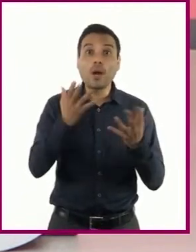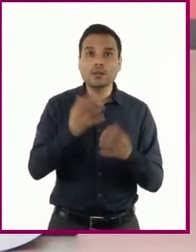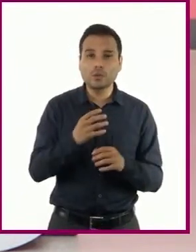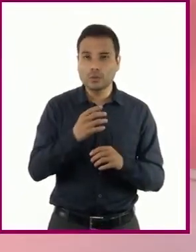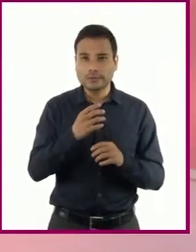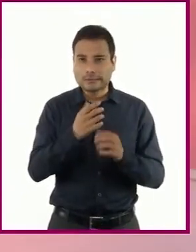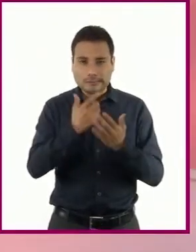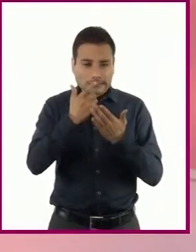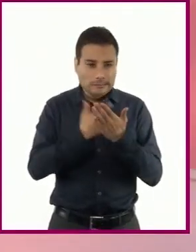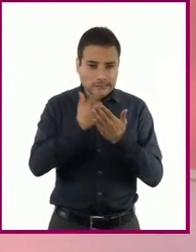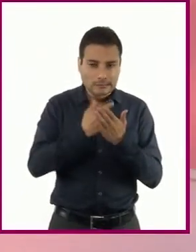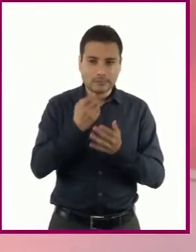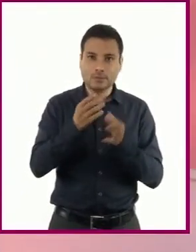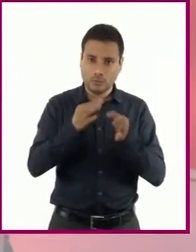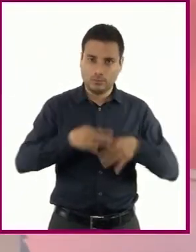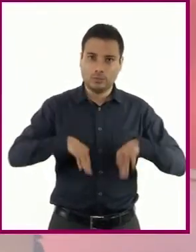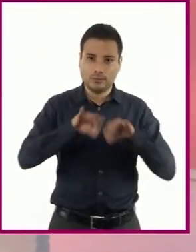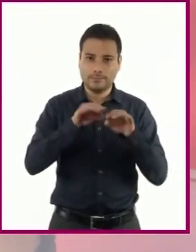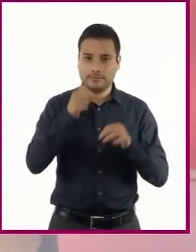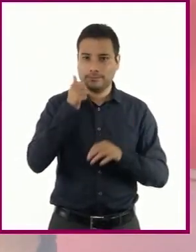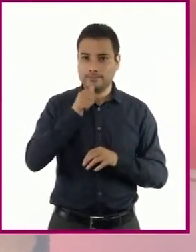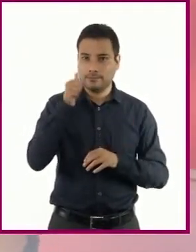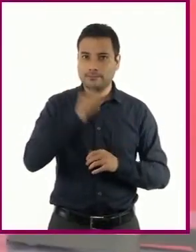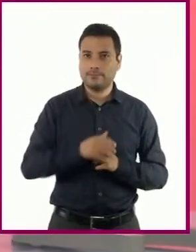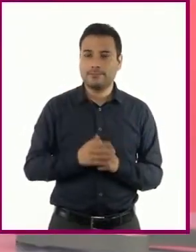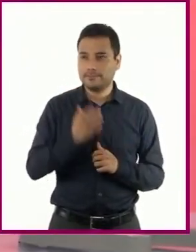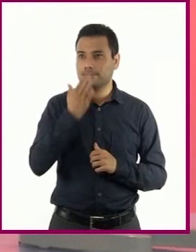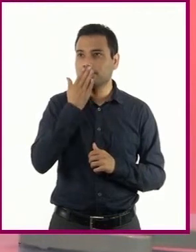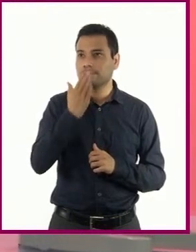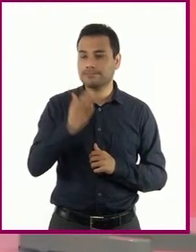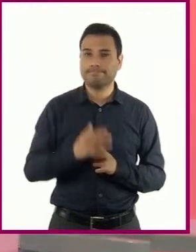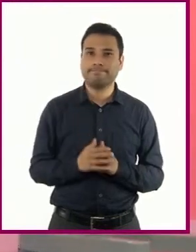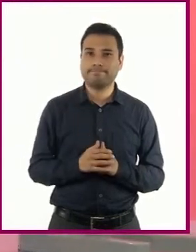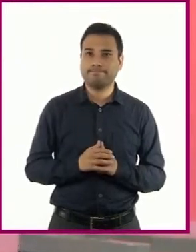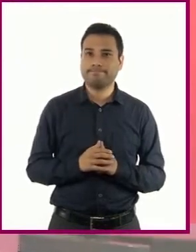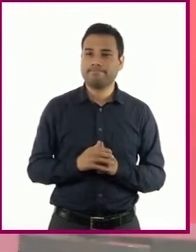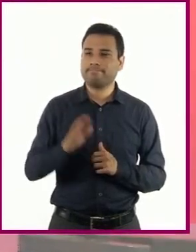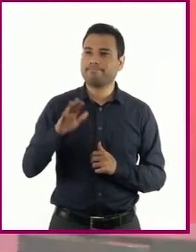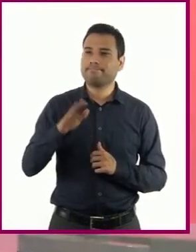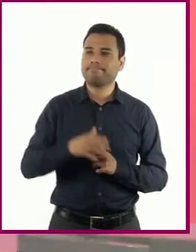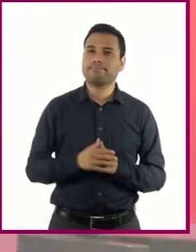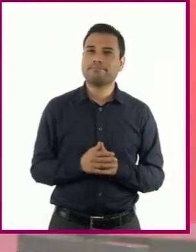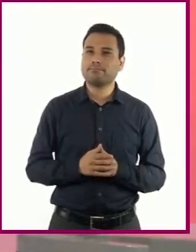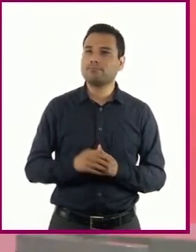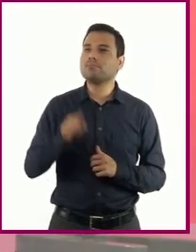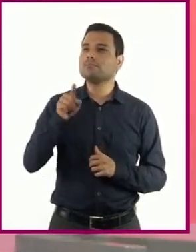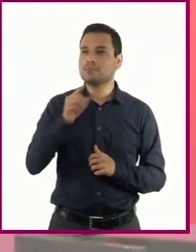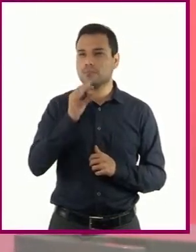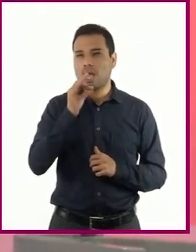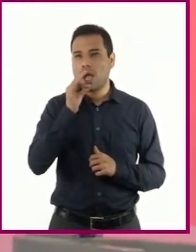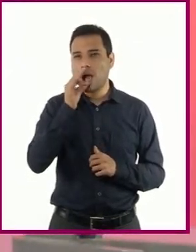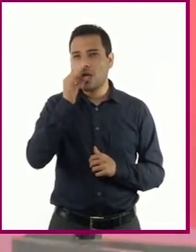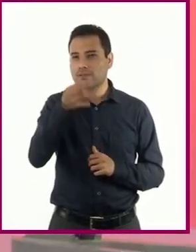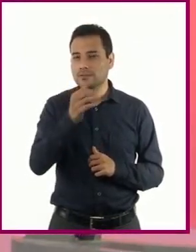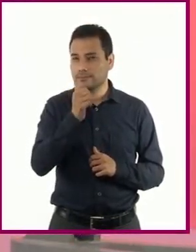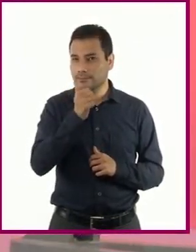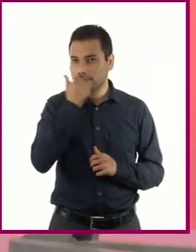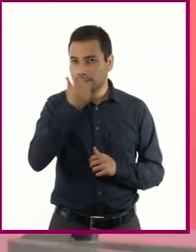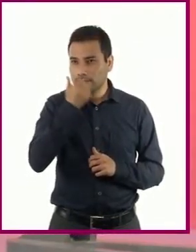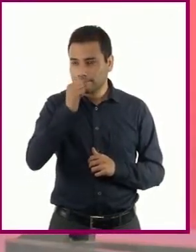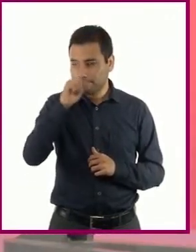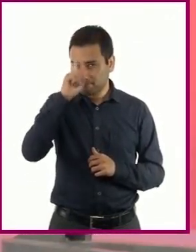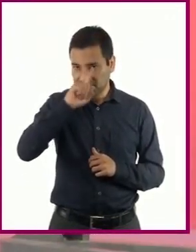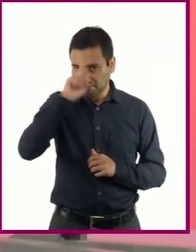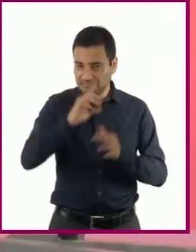de la masa, sino de las propiedades. Muy bien. Doctor Silvestre, ¿qué mensaje les dejaría a las alumnas y alumnos